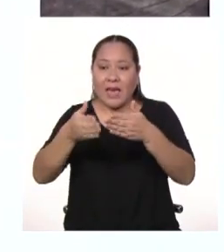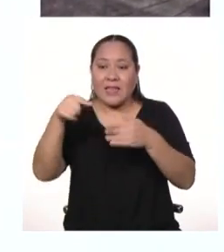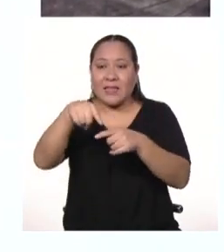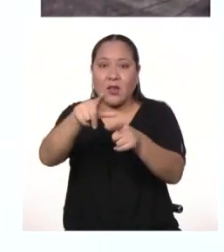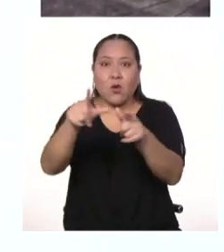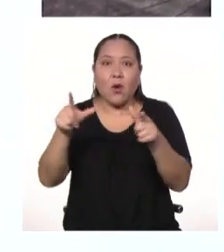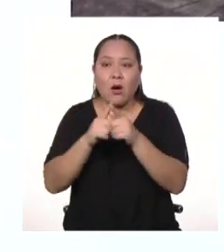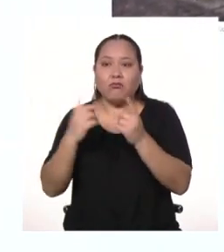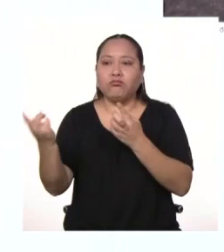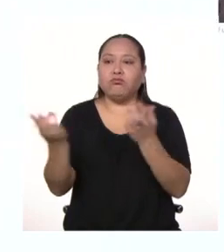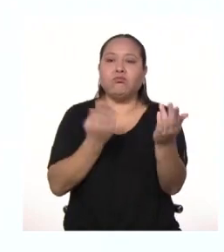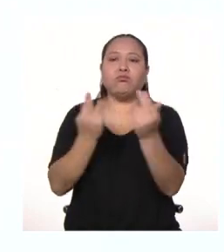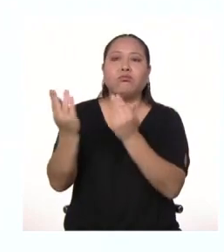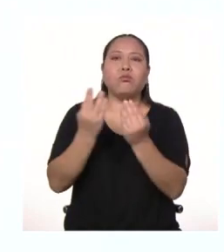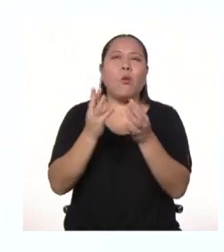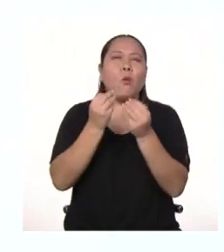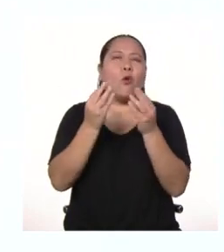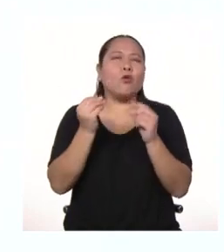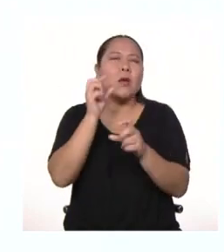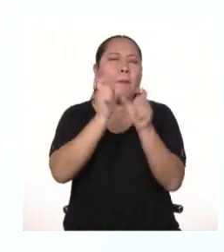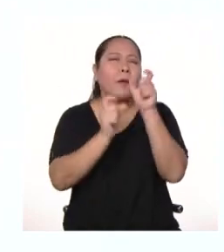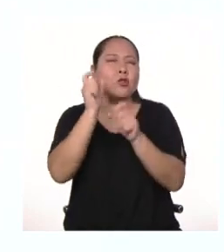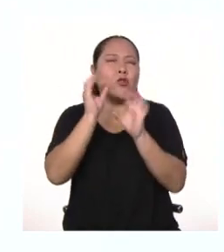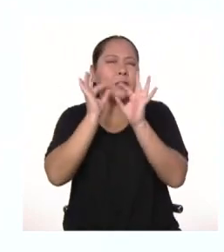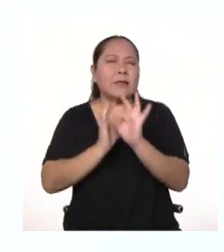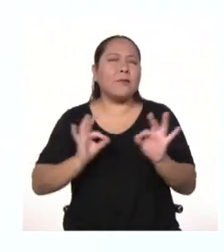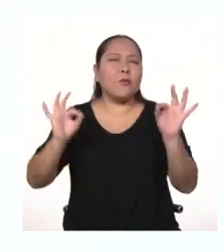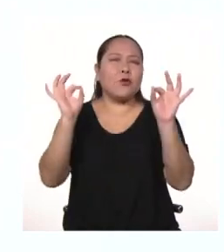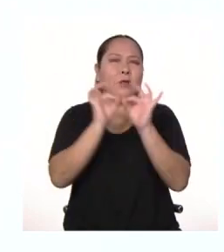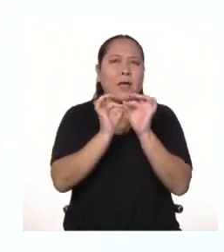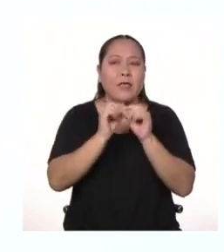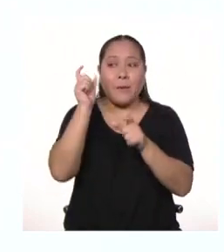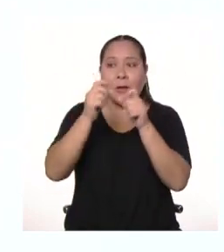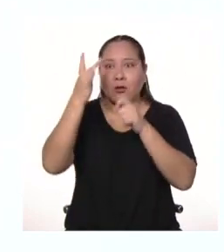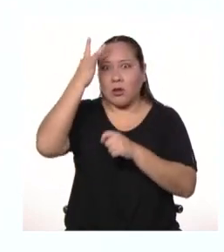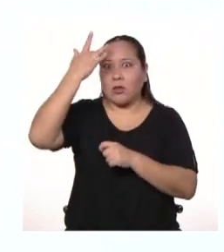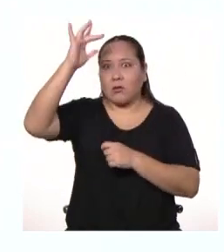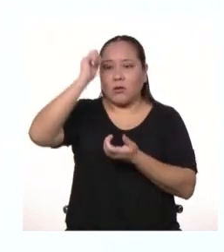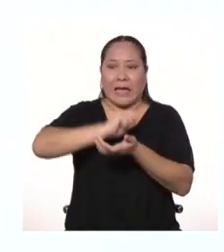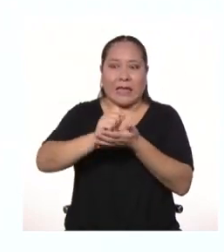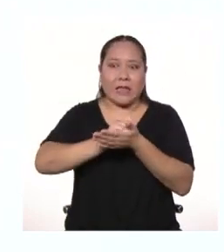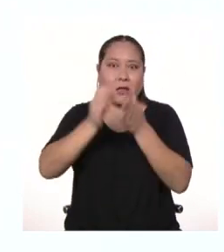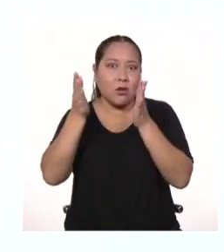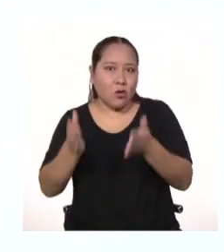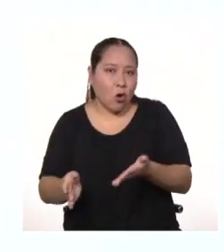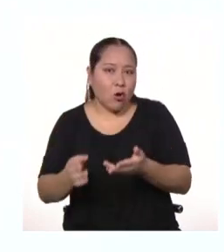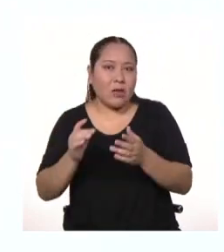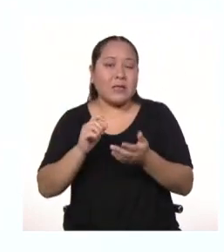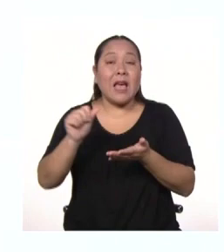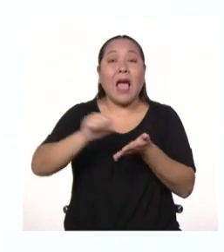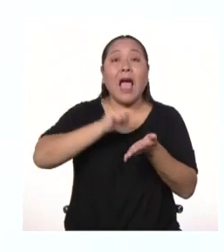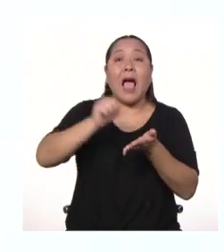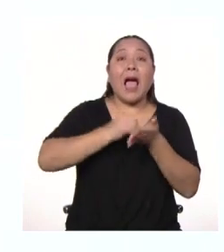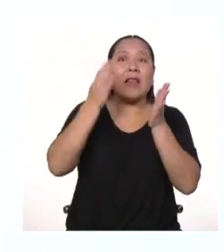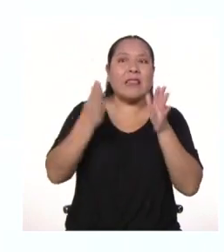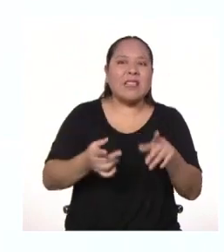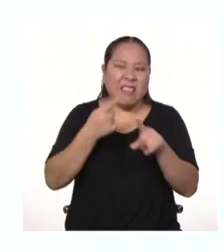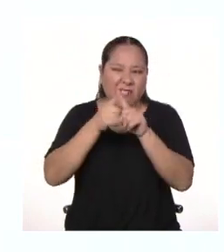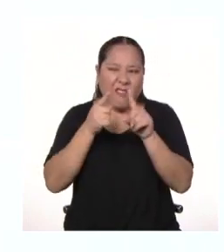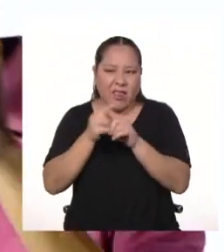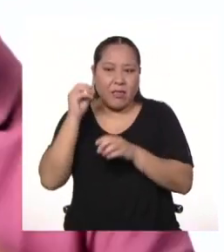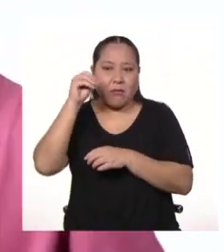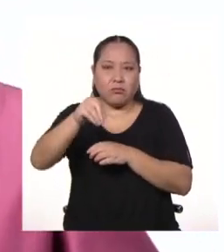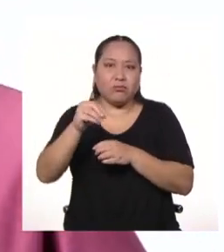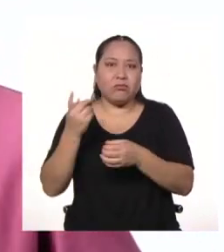junto a todos los intelectuales y personas importantes de la época, escritores y artistas, entre muchos otros.